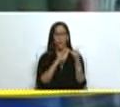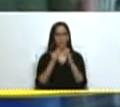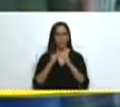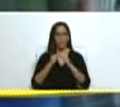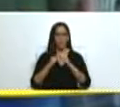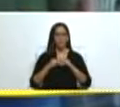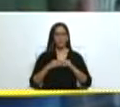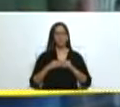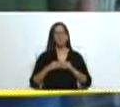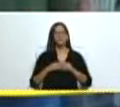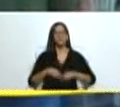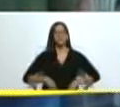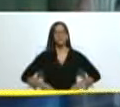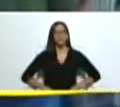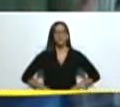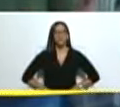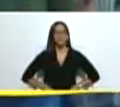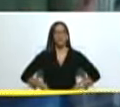enviamos